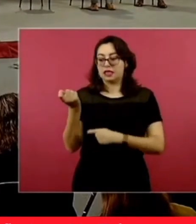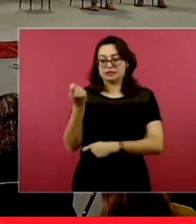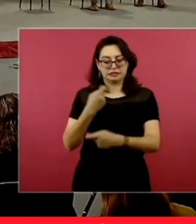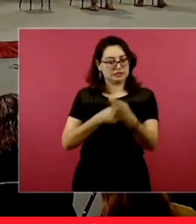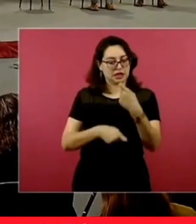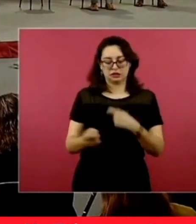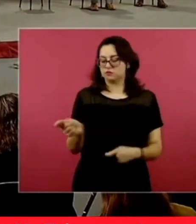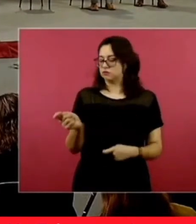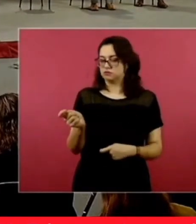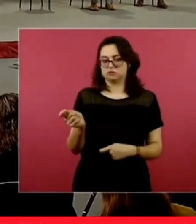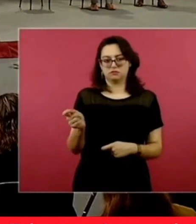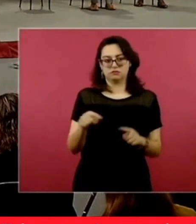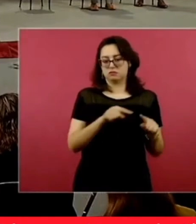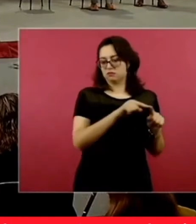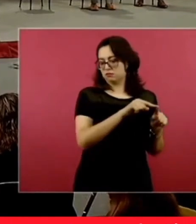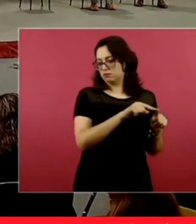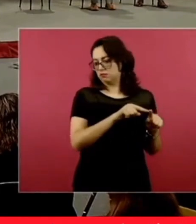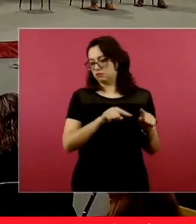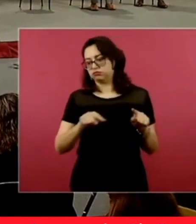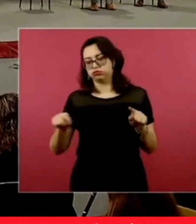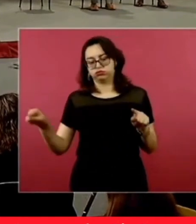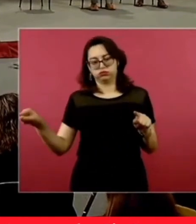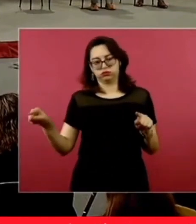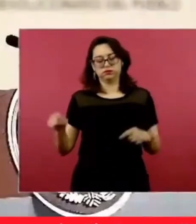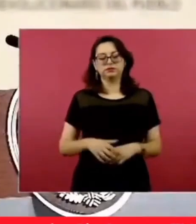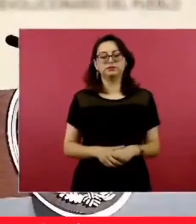un transbordo en la estación de Lechería.